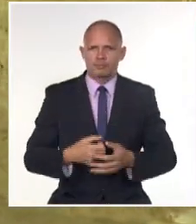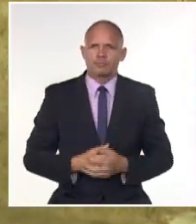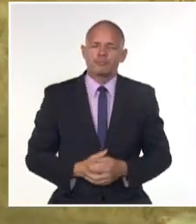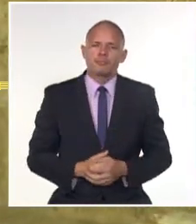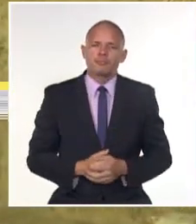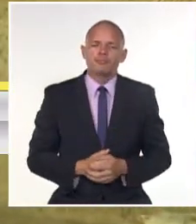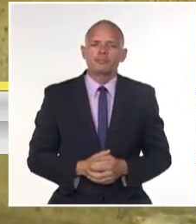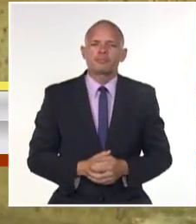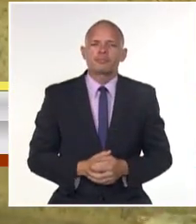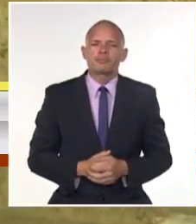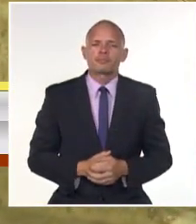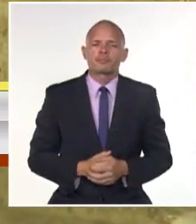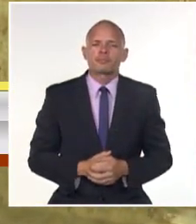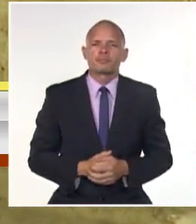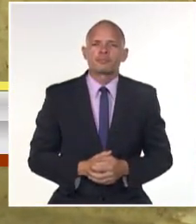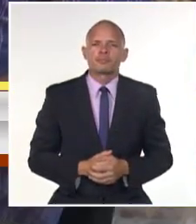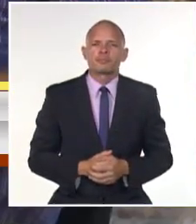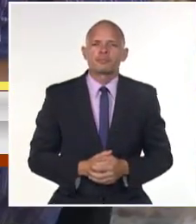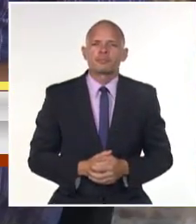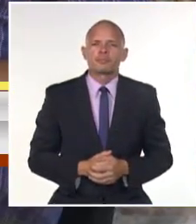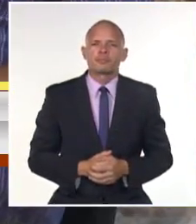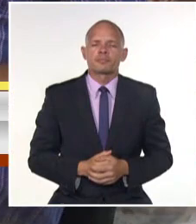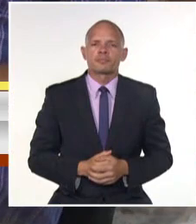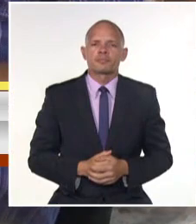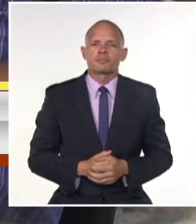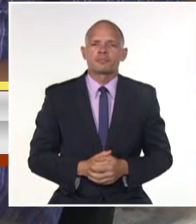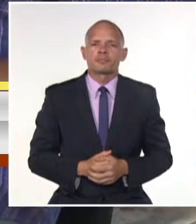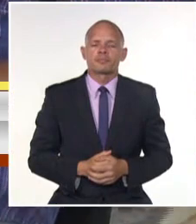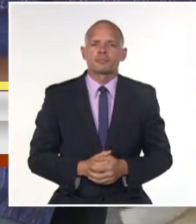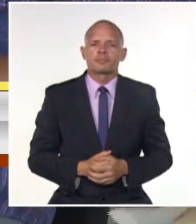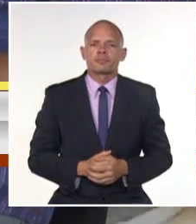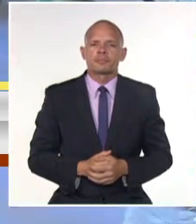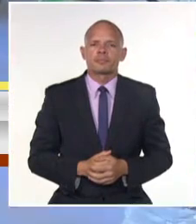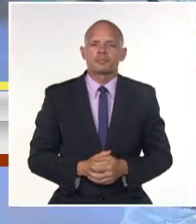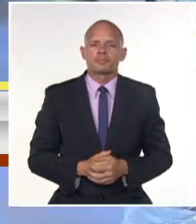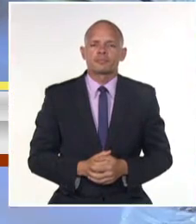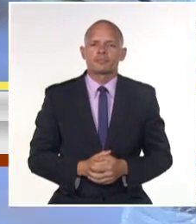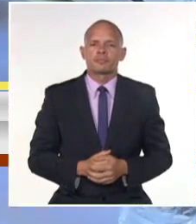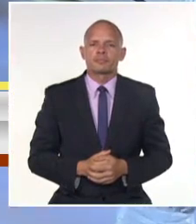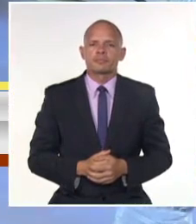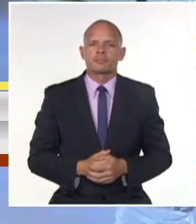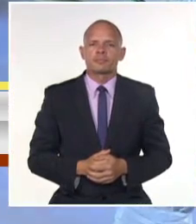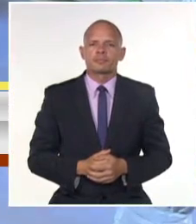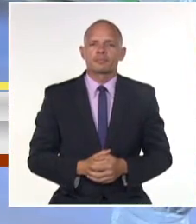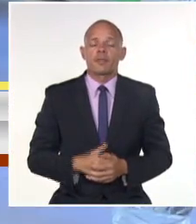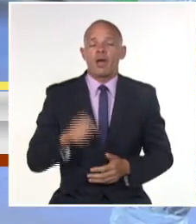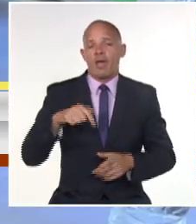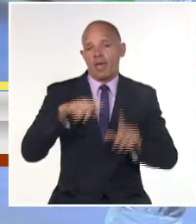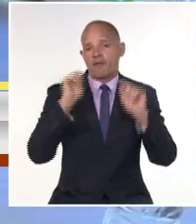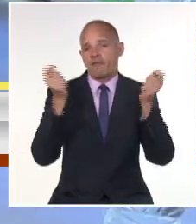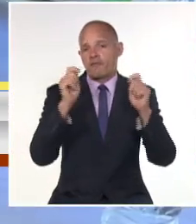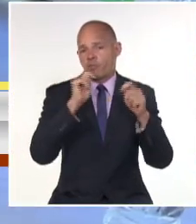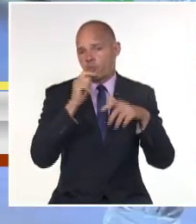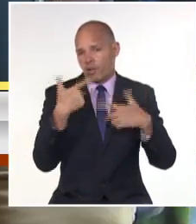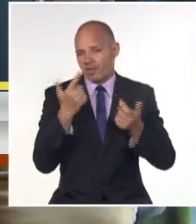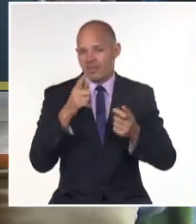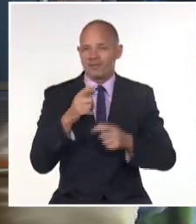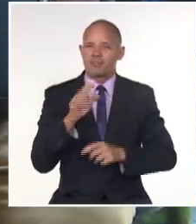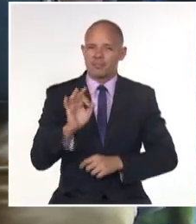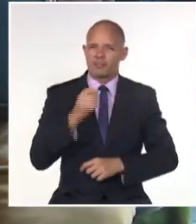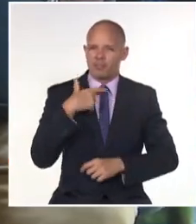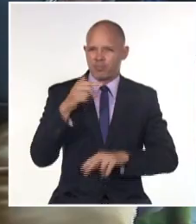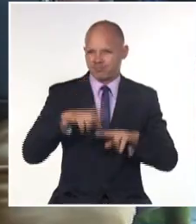El Festival Internacional de Poesía de La Habana culminó este sábado con lecturas de obras de poetas como Nancy Morejón, Waldo Leiva,